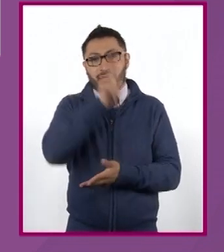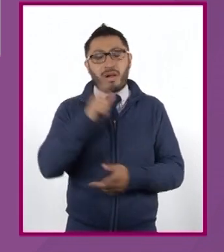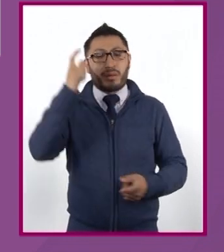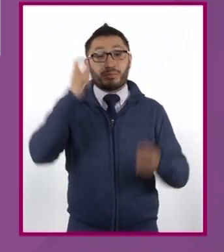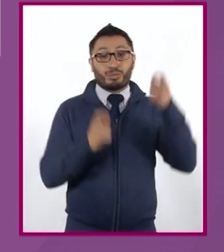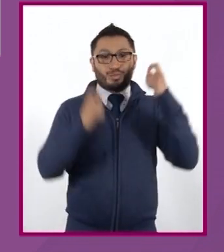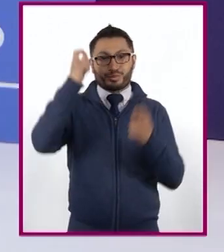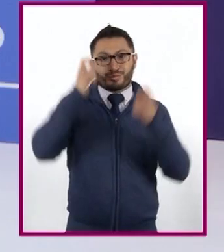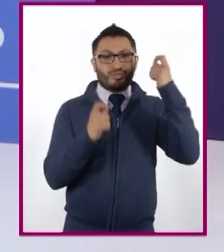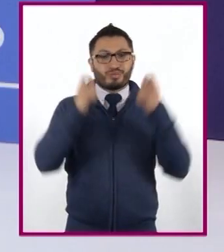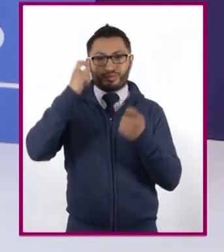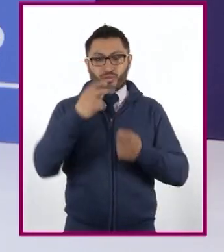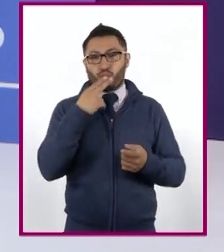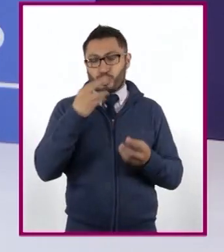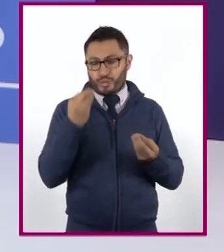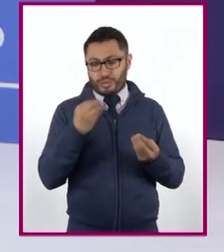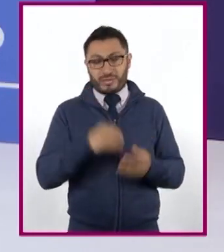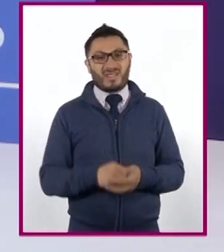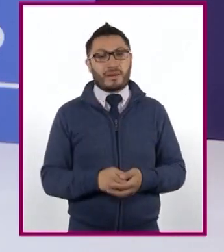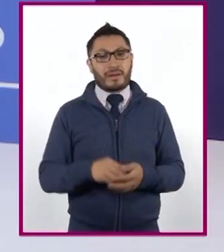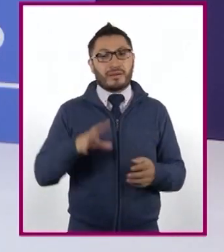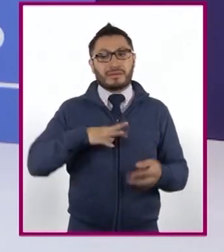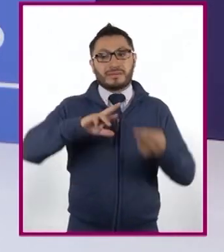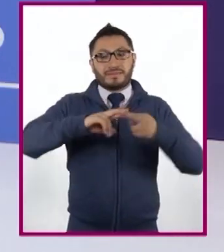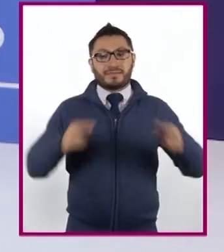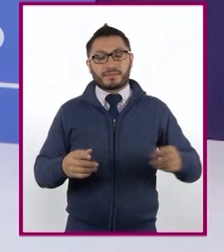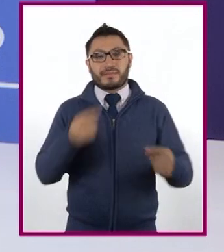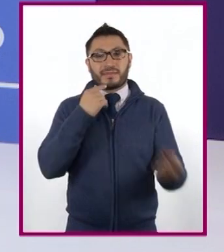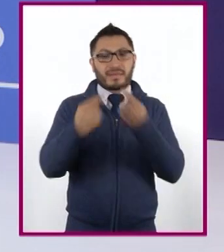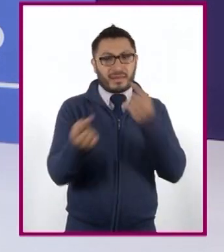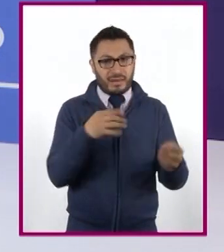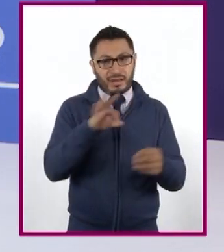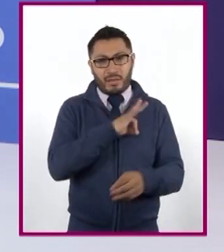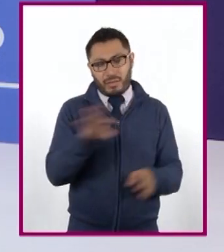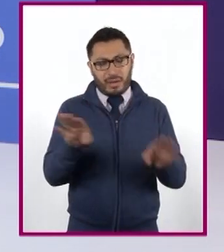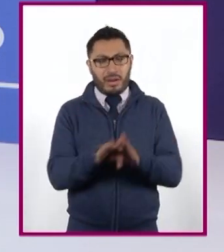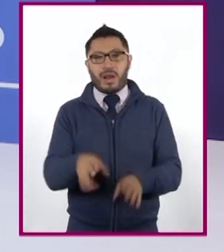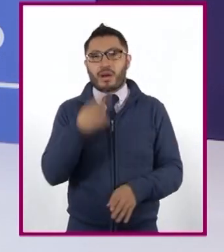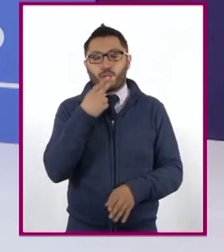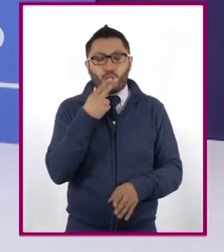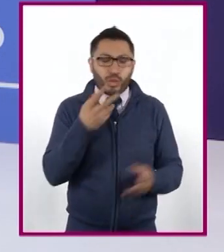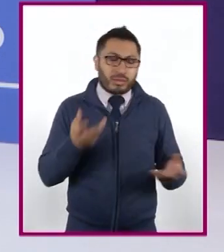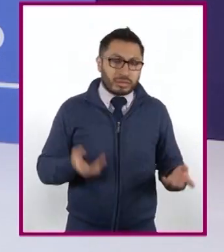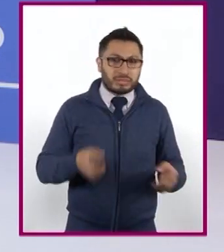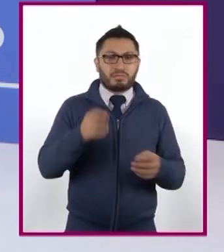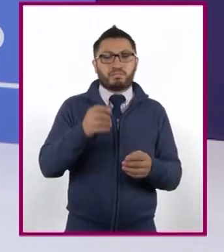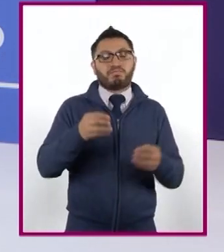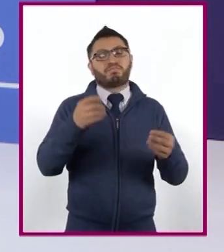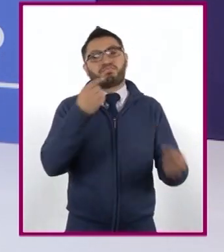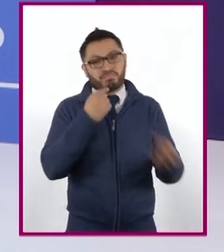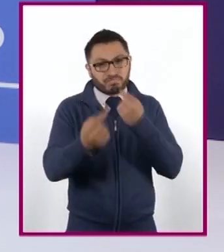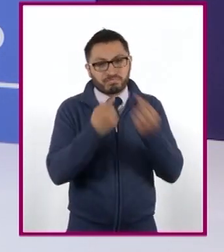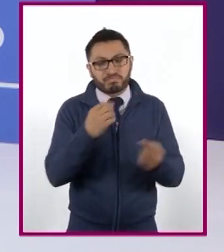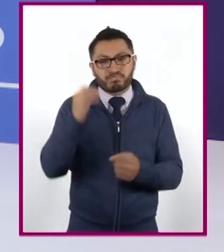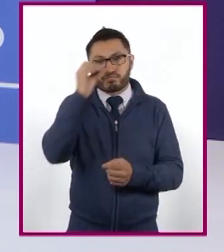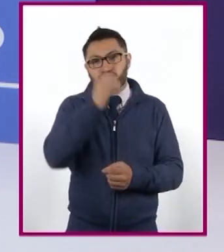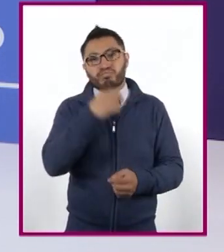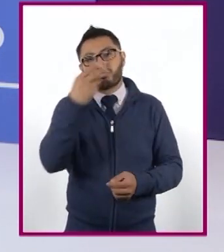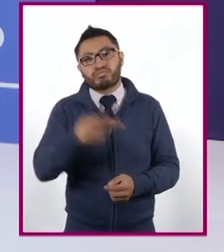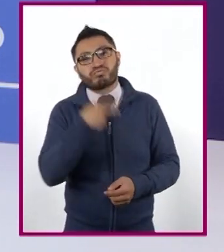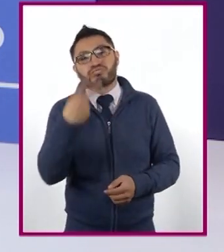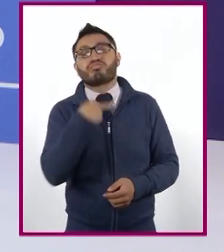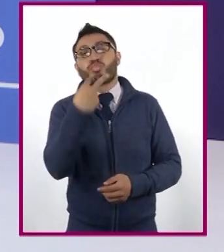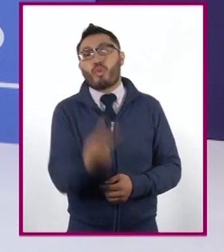gestual. Hay recursos discursivos que pueden utilizarse tanto en discursos orales como